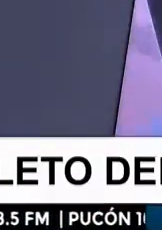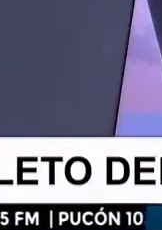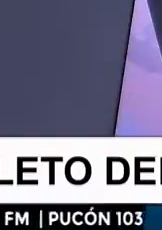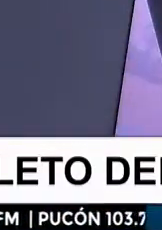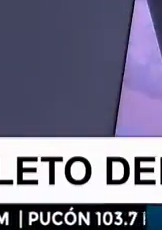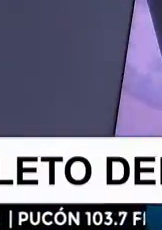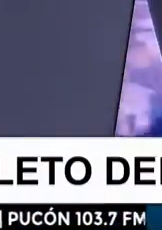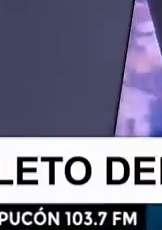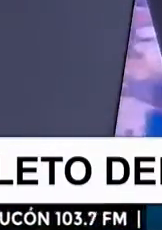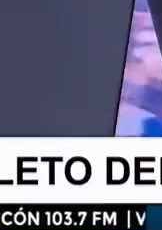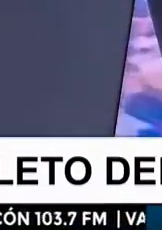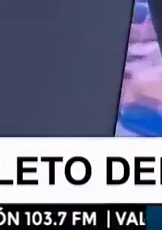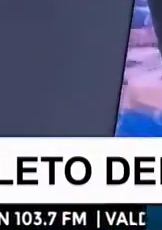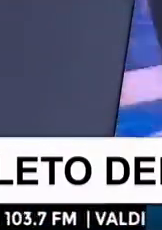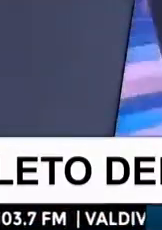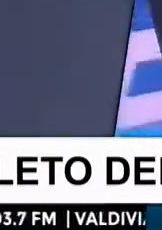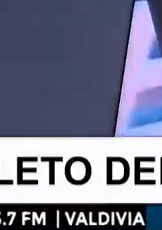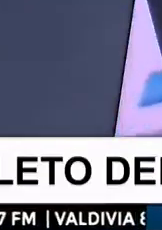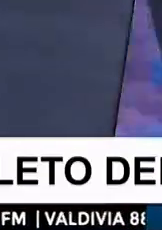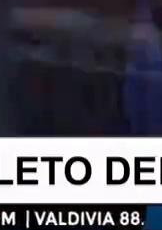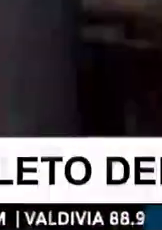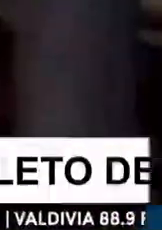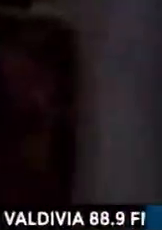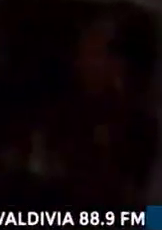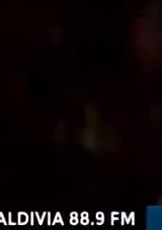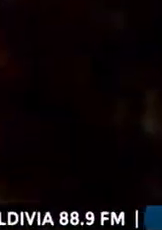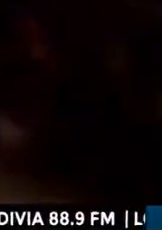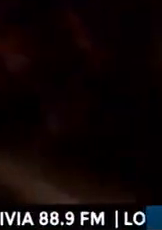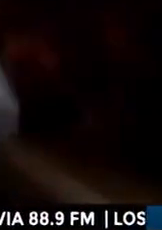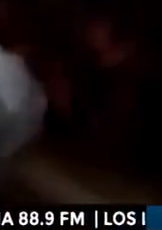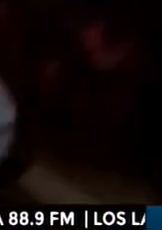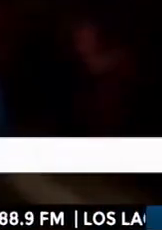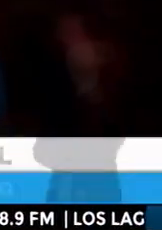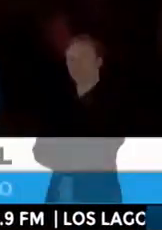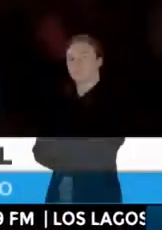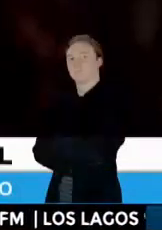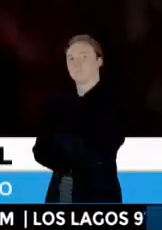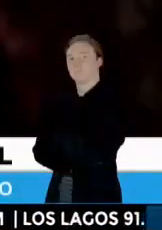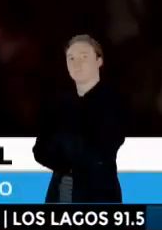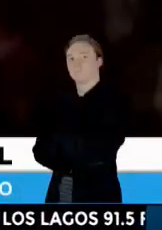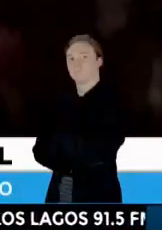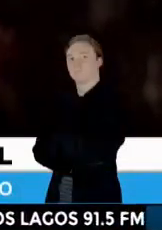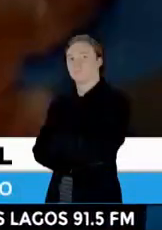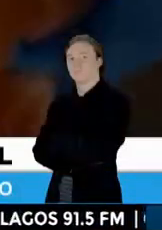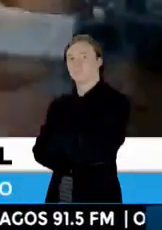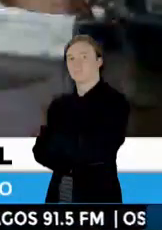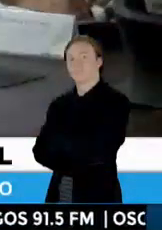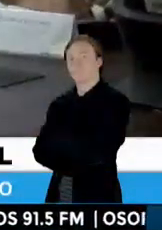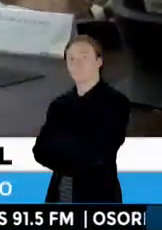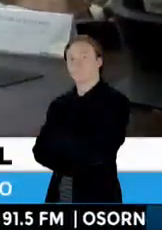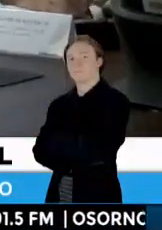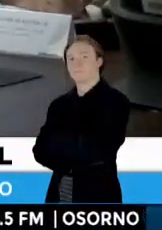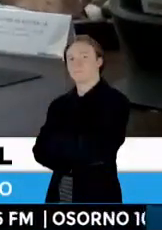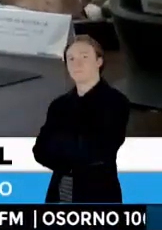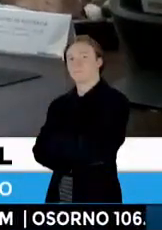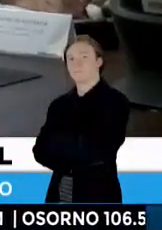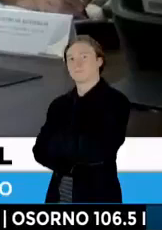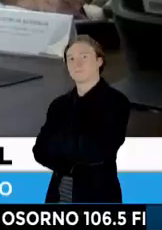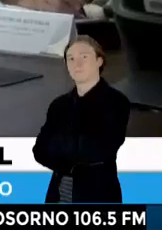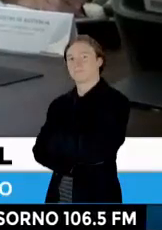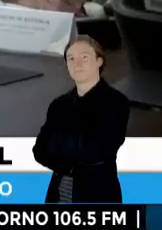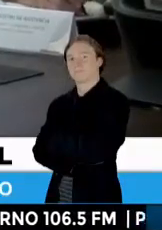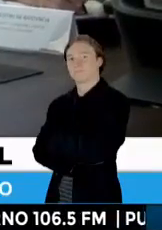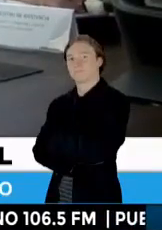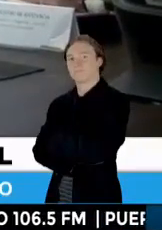informe. Esta jornada se realizó una nueva reunión de la Mesa Técnica de Coordinación para enfrentar la gripe aviar, que de momento hay 38 especies que